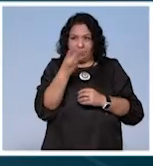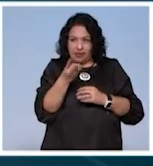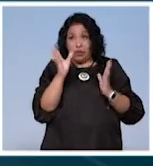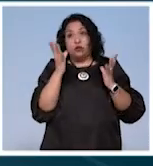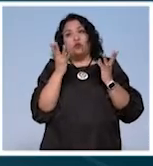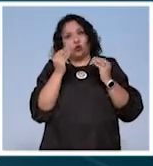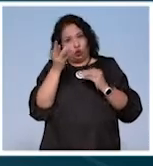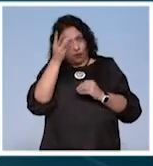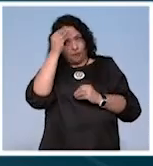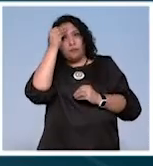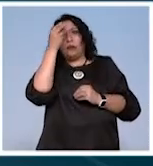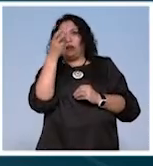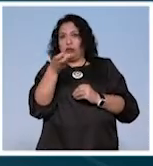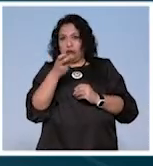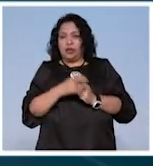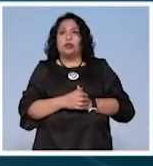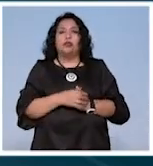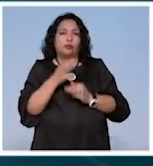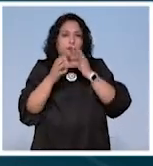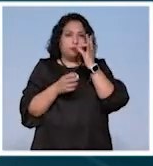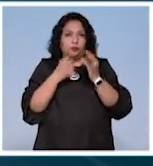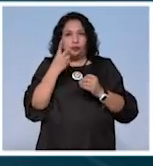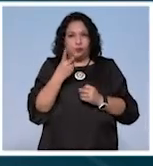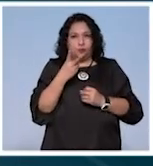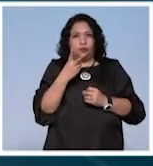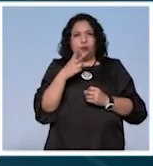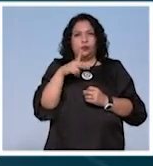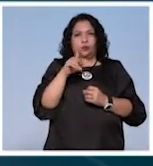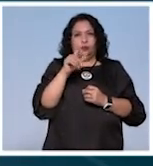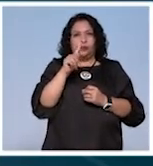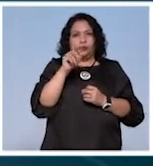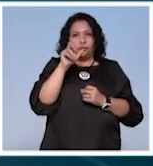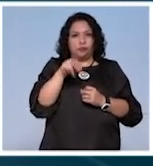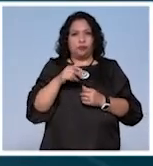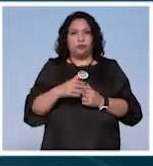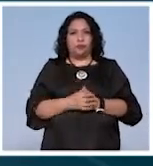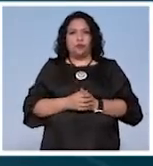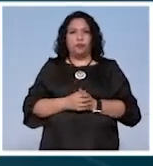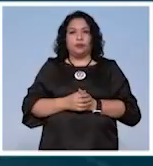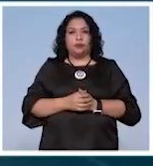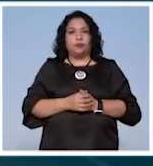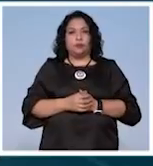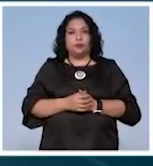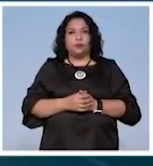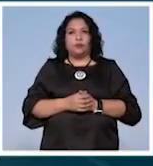Mucho que aprender de esto. Para Noticias 22, Katia León Monterrubio.